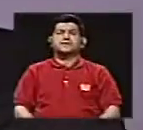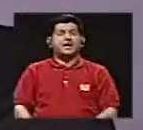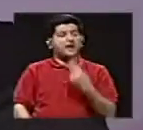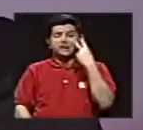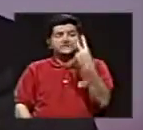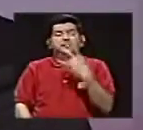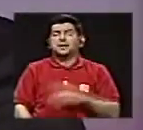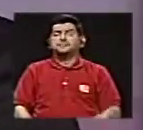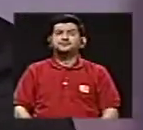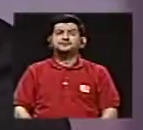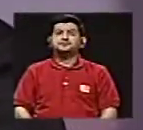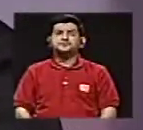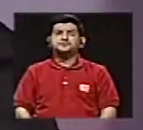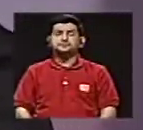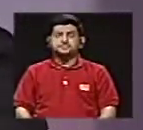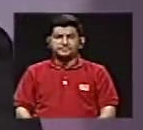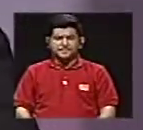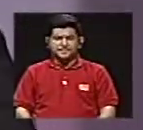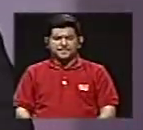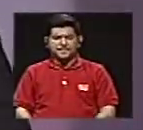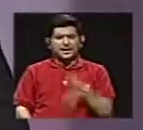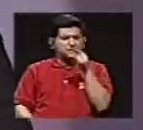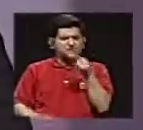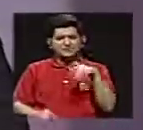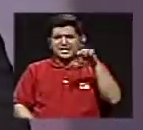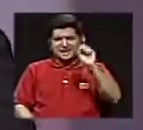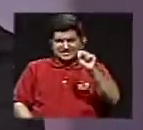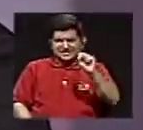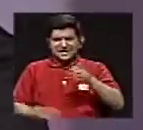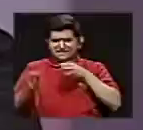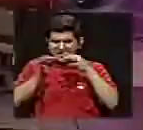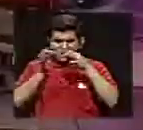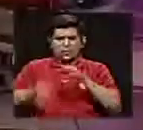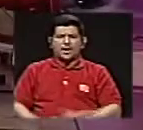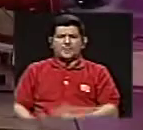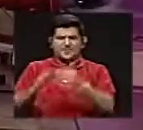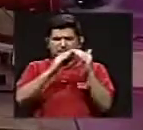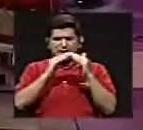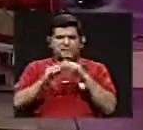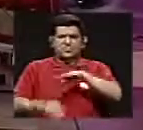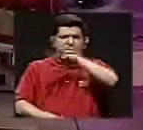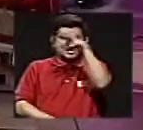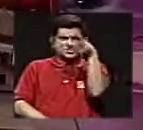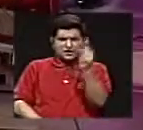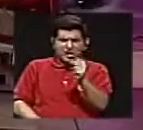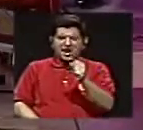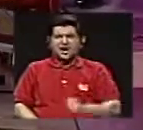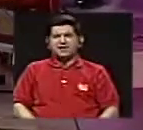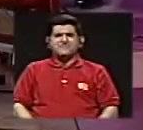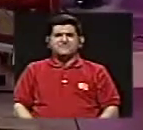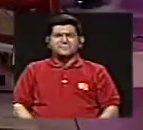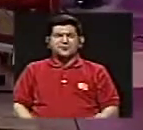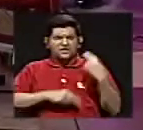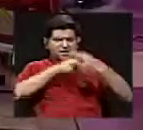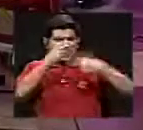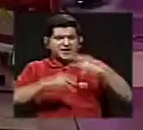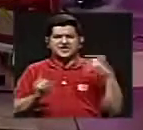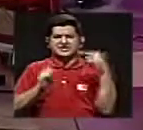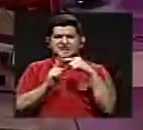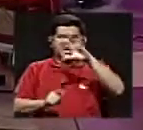ver. Ajá. Selvin, cuéntenos un poco cómo llegó la población afrodescendiente a esa zona del Caribe Sur. Bueno,